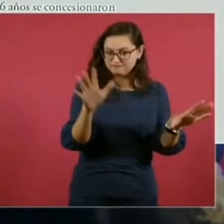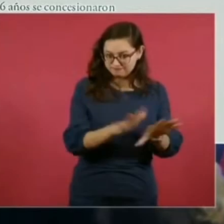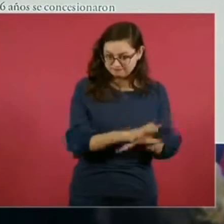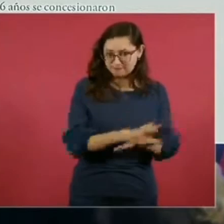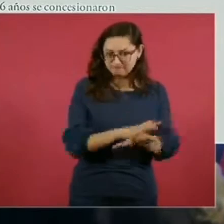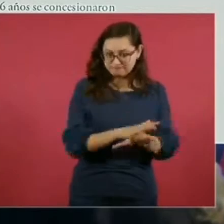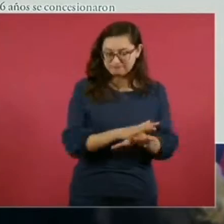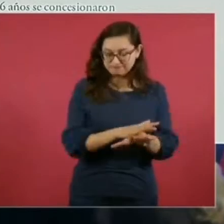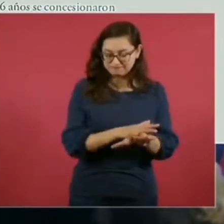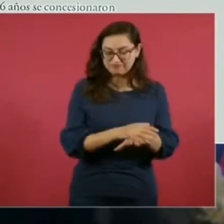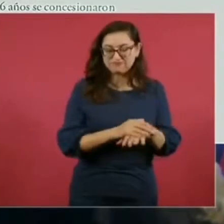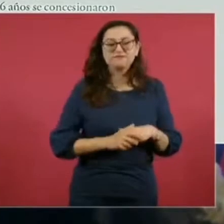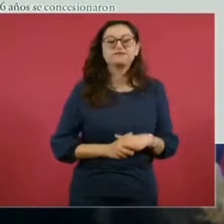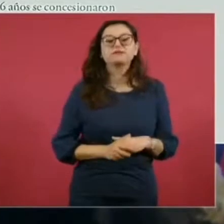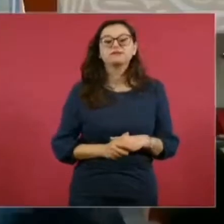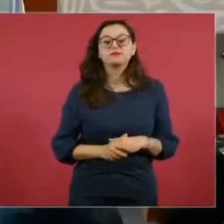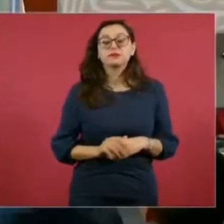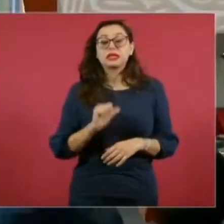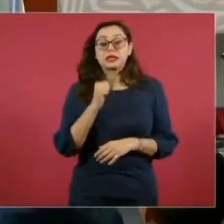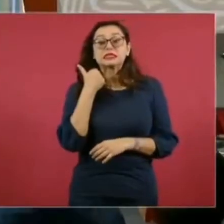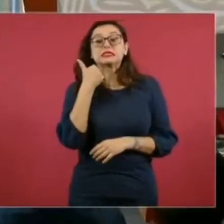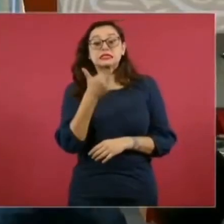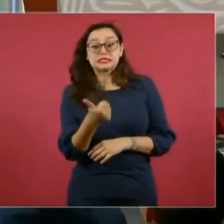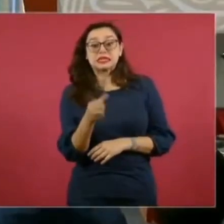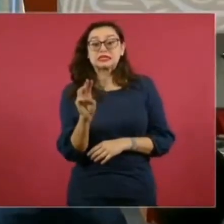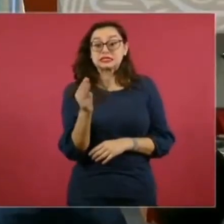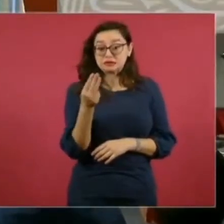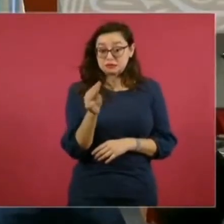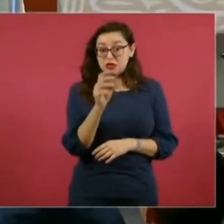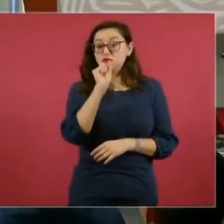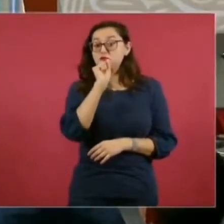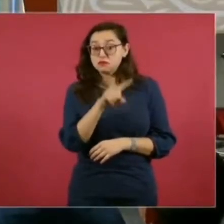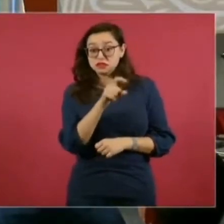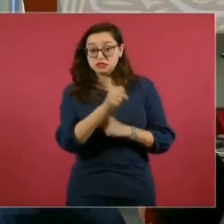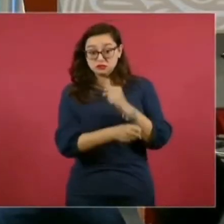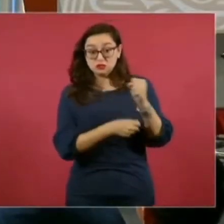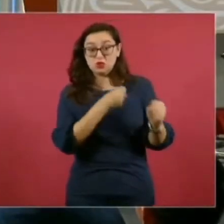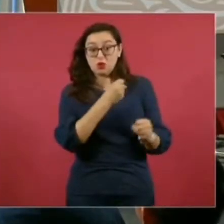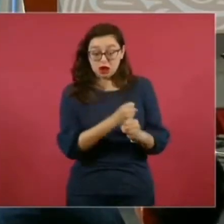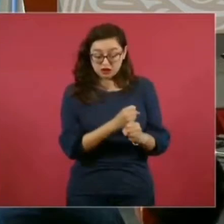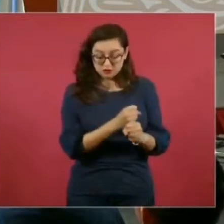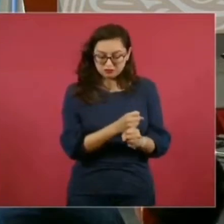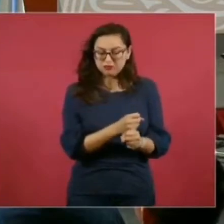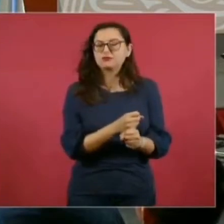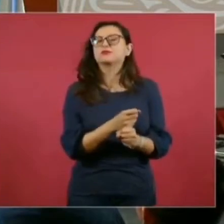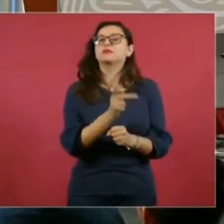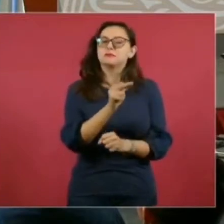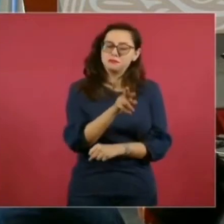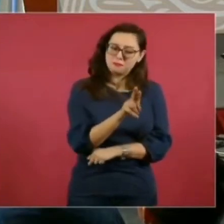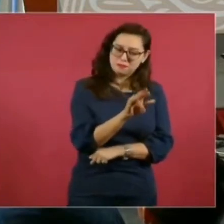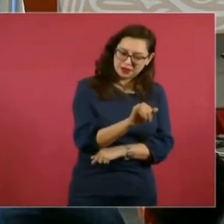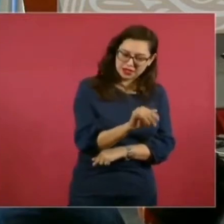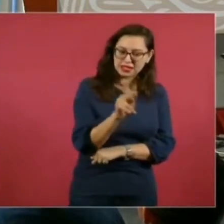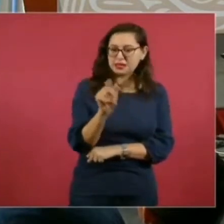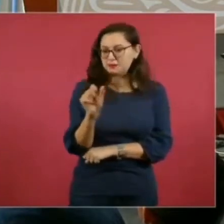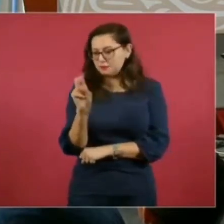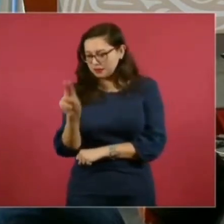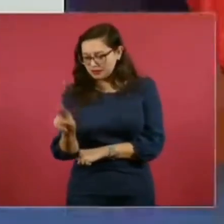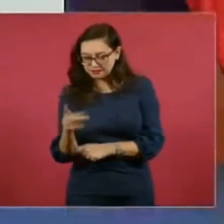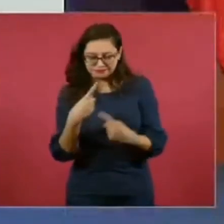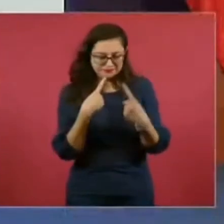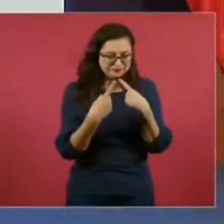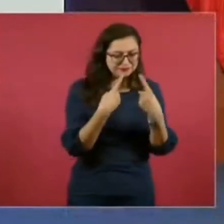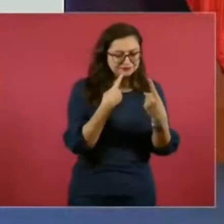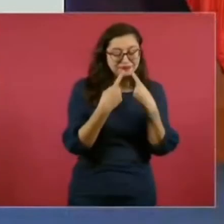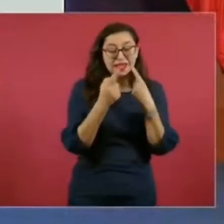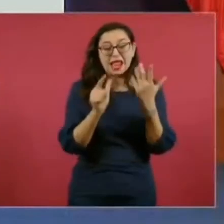de la Constitución. El 6 de mayo de ese mismo año, los legisladores del PRI y del PAN cambiaron la